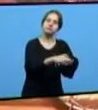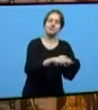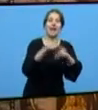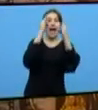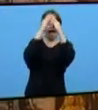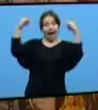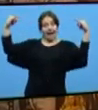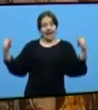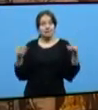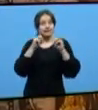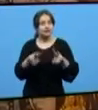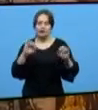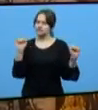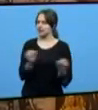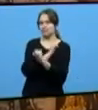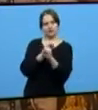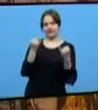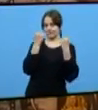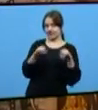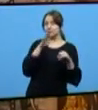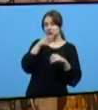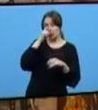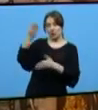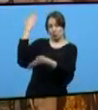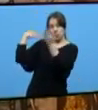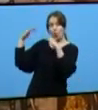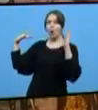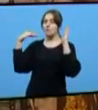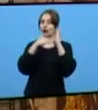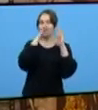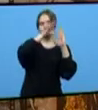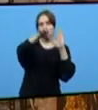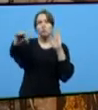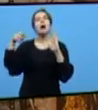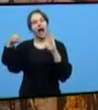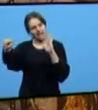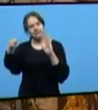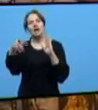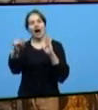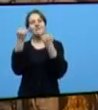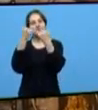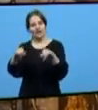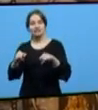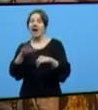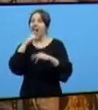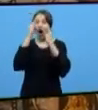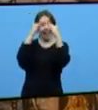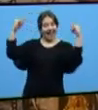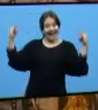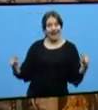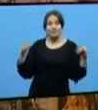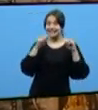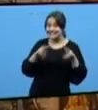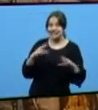inviable montar todo. Antiguamente era, como te dicía, nas naves do muelle, que xa non están. Entón, sin Carpa, hoxendía a montaxe da Semana